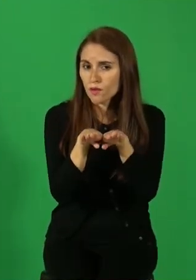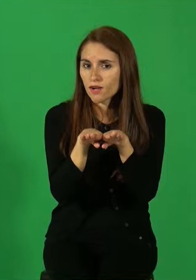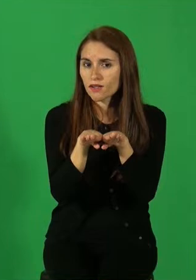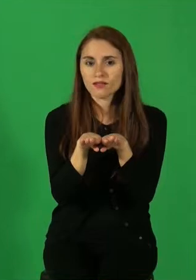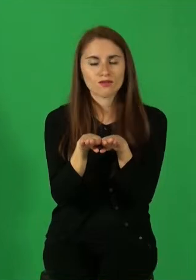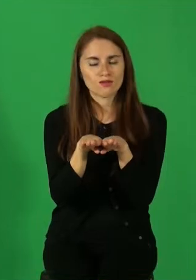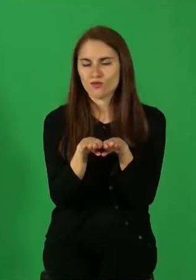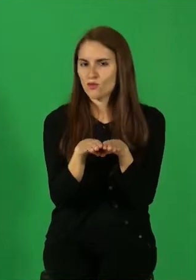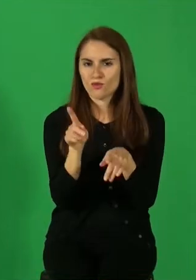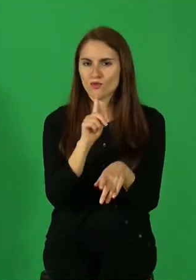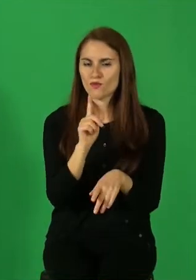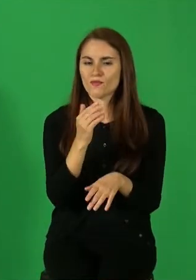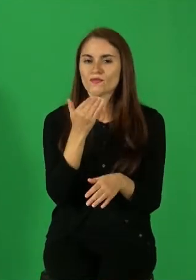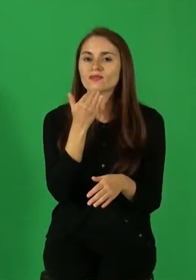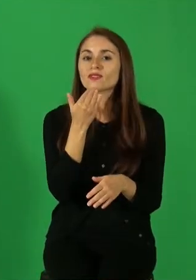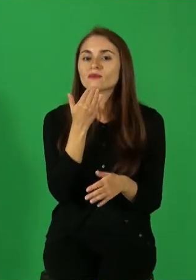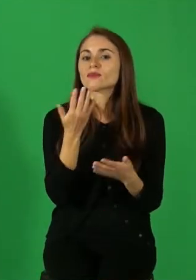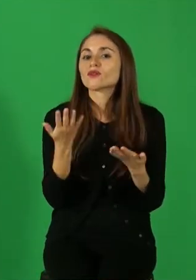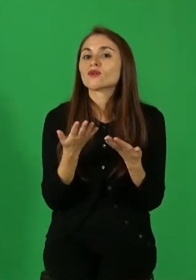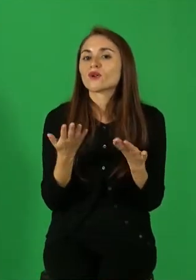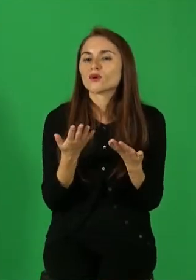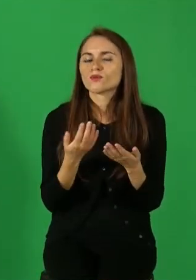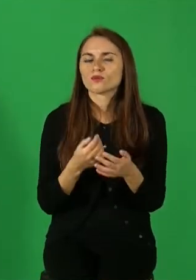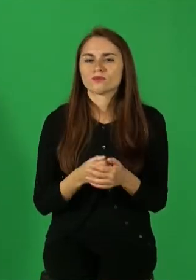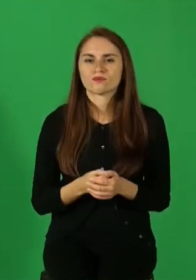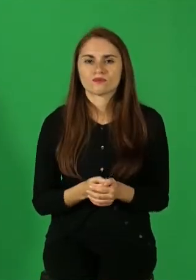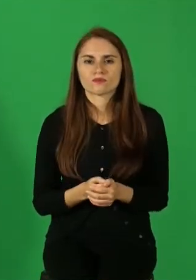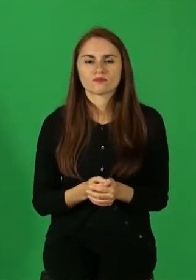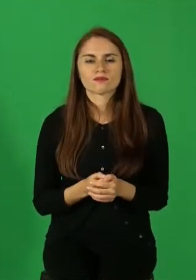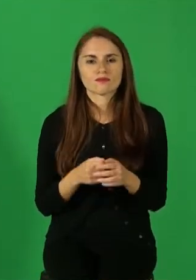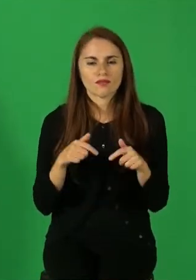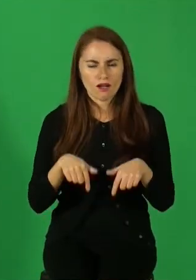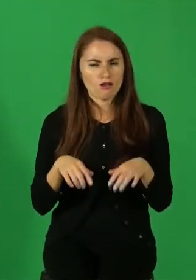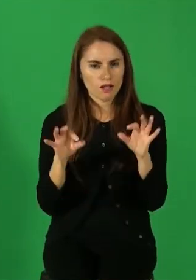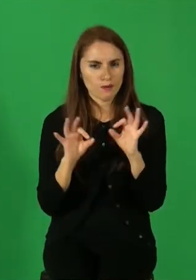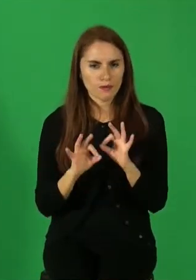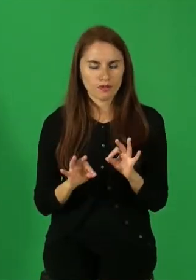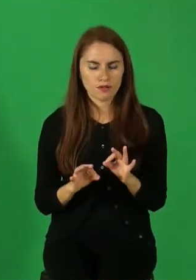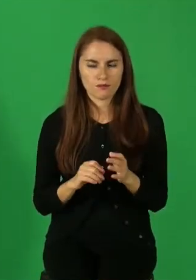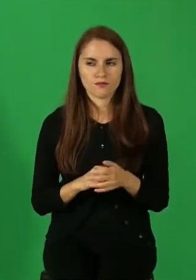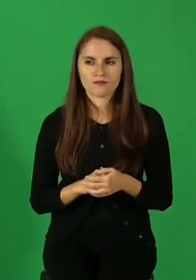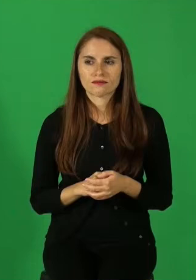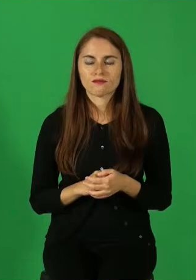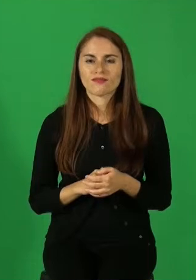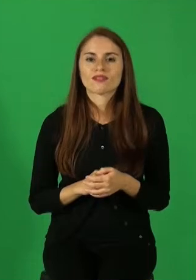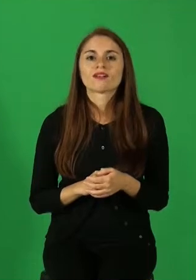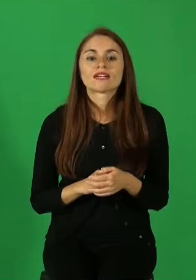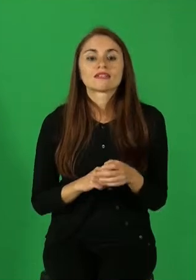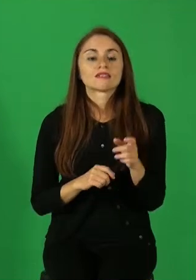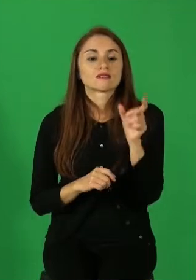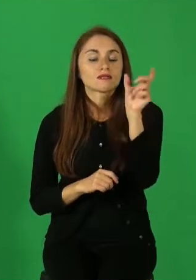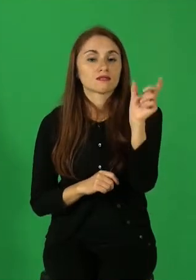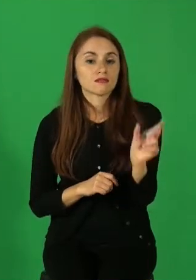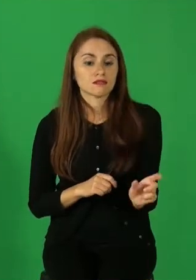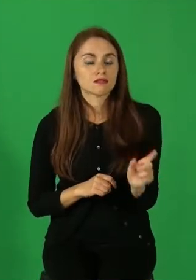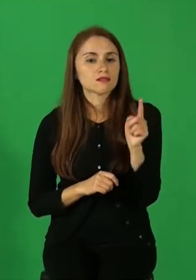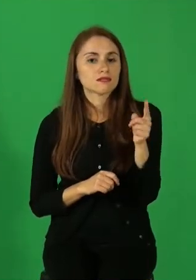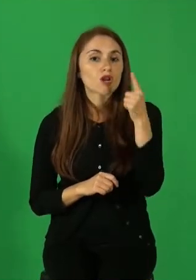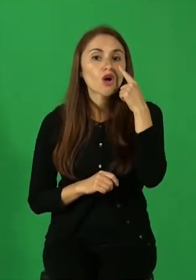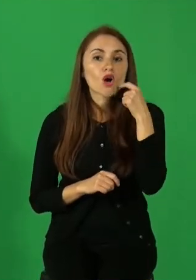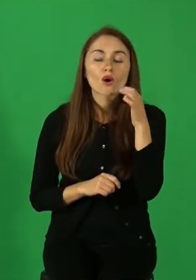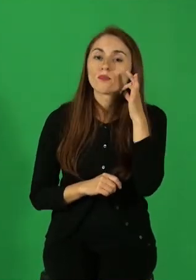referencia al número? Si es singular o plural. A esto se agrega el género.